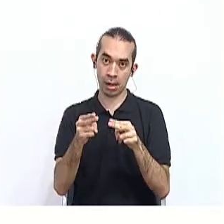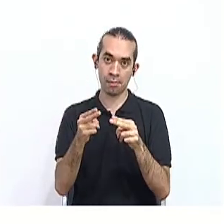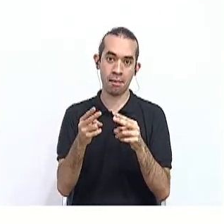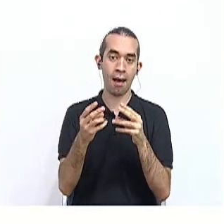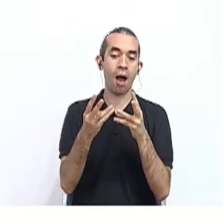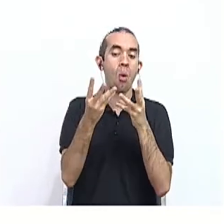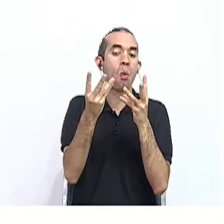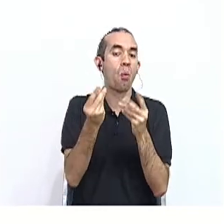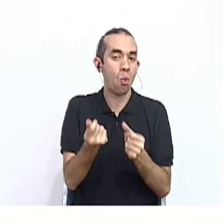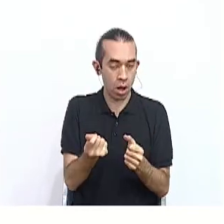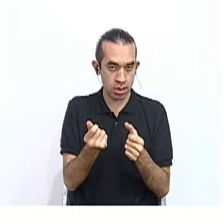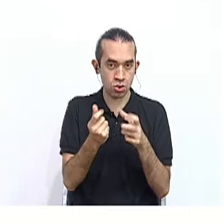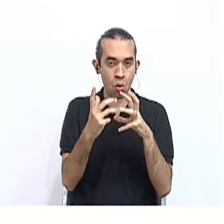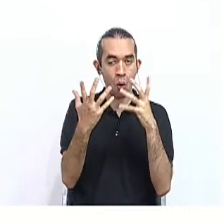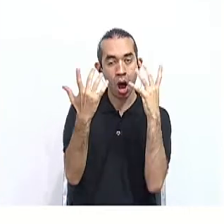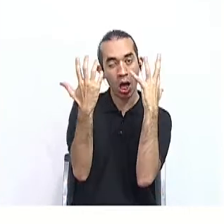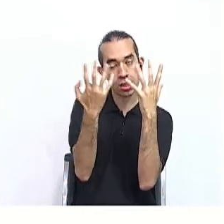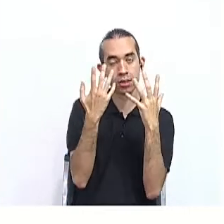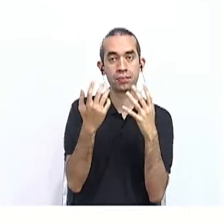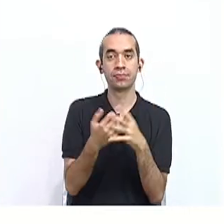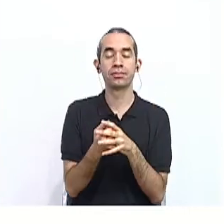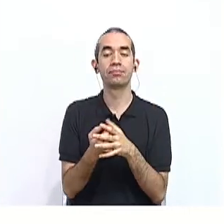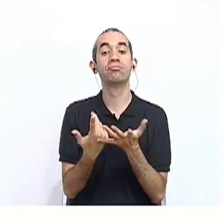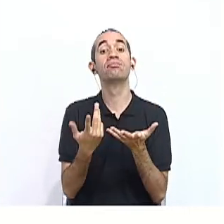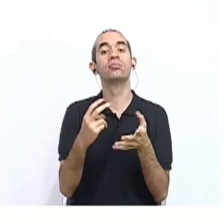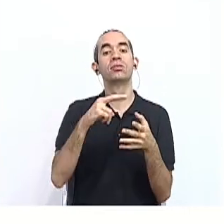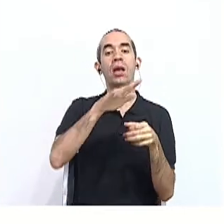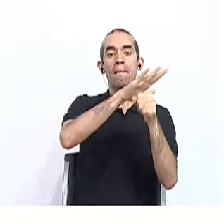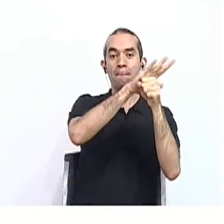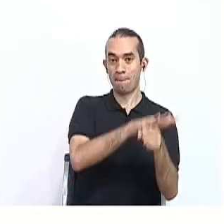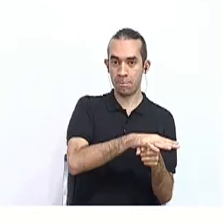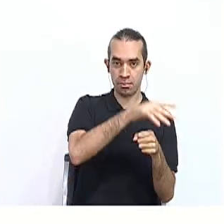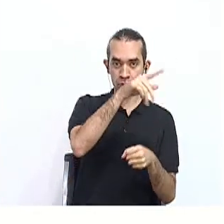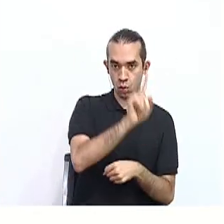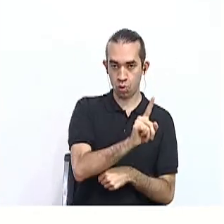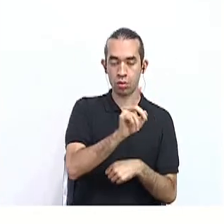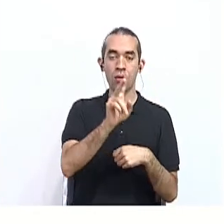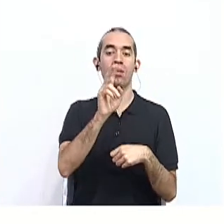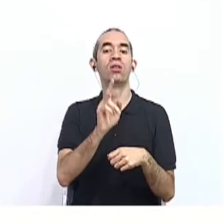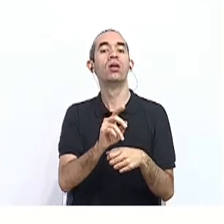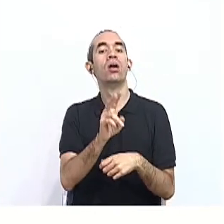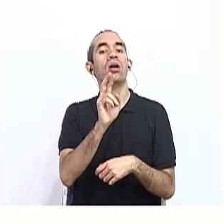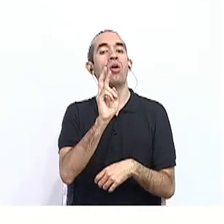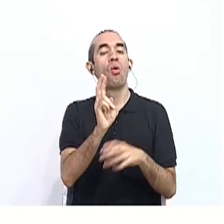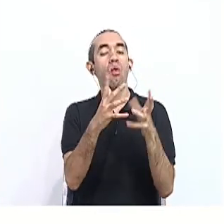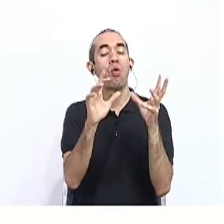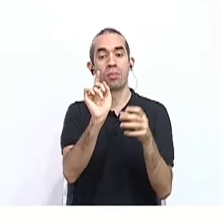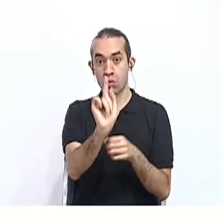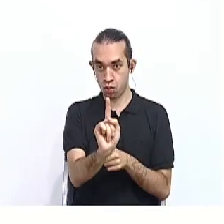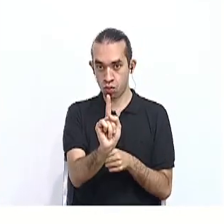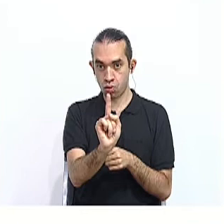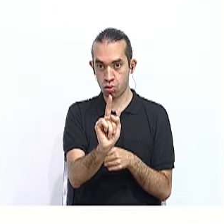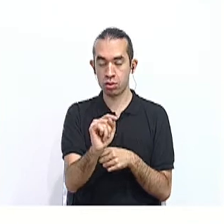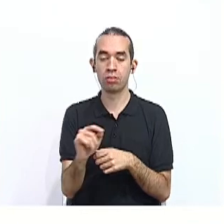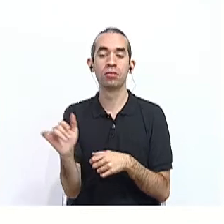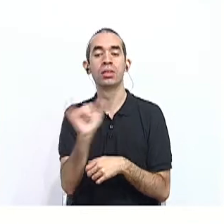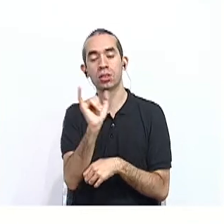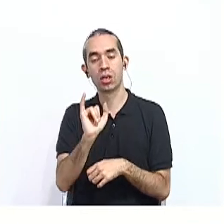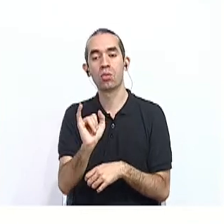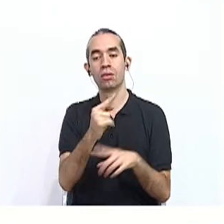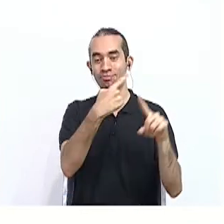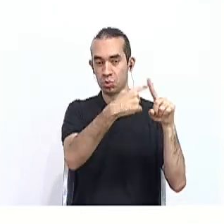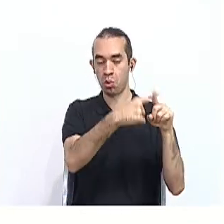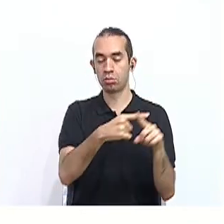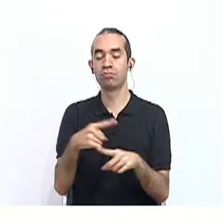gas, solo que vamos a decir entonces que la presión 1 por el volumen 1 es igual a la presión 2 por el volumen